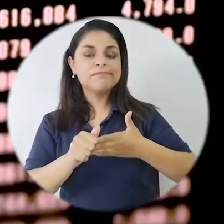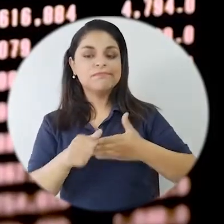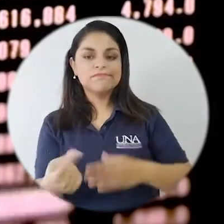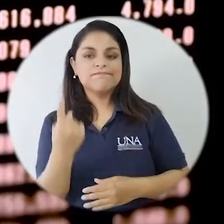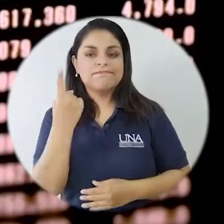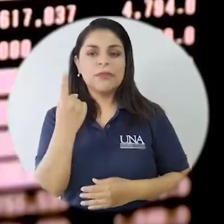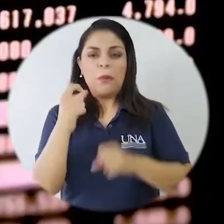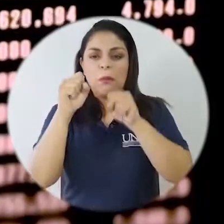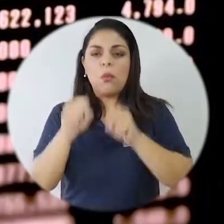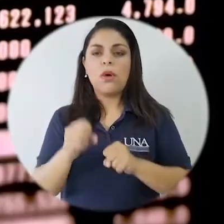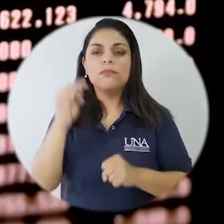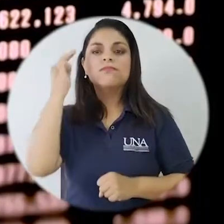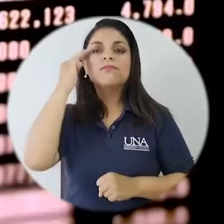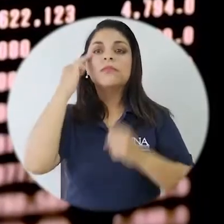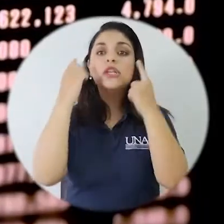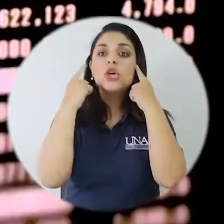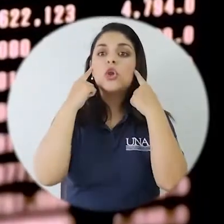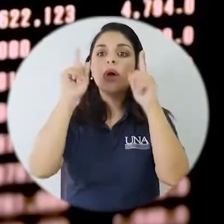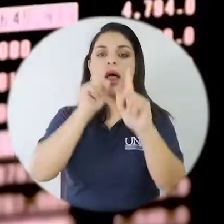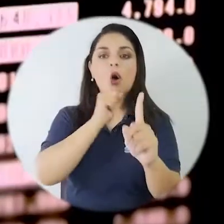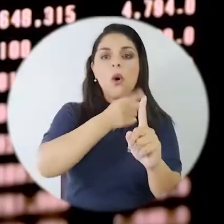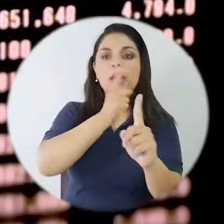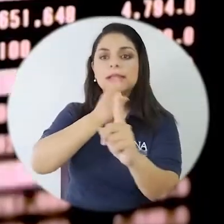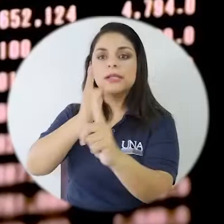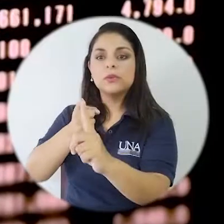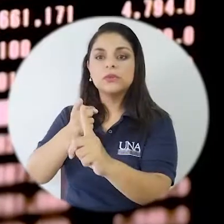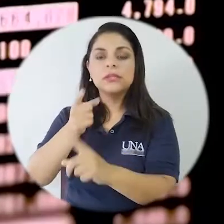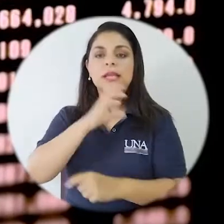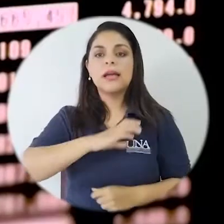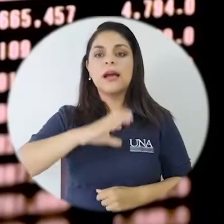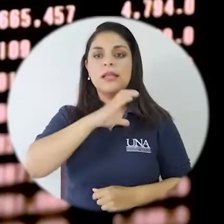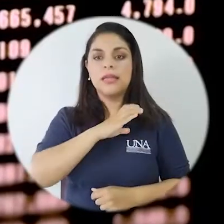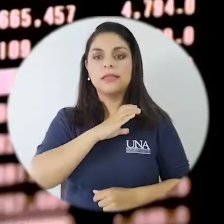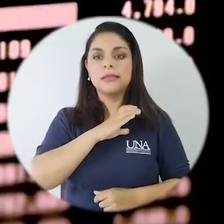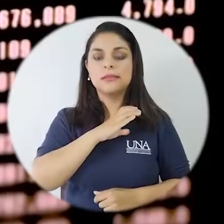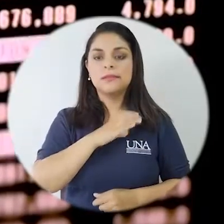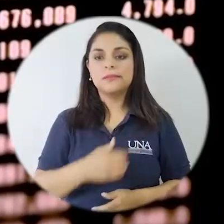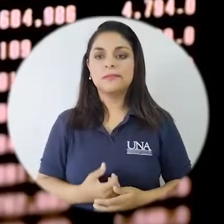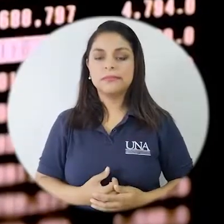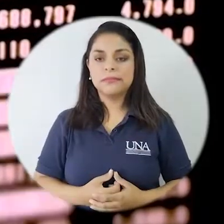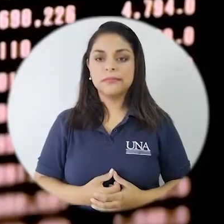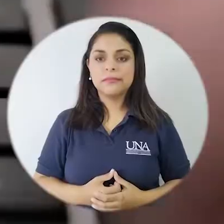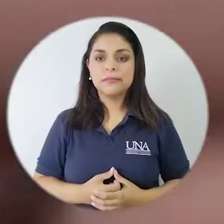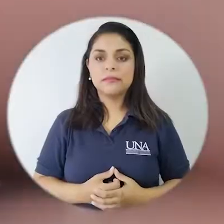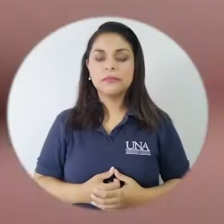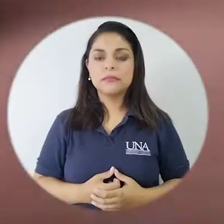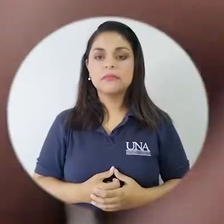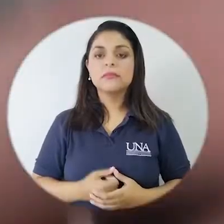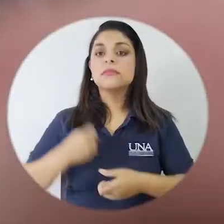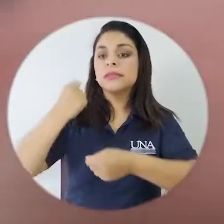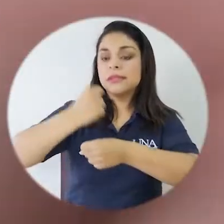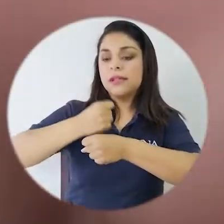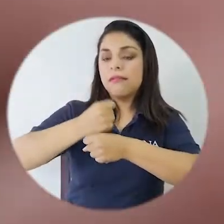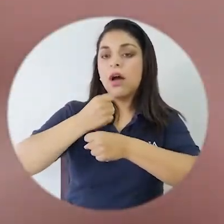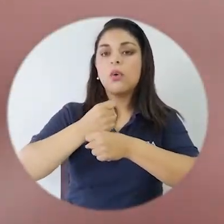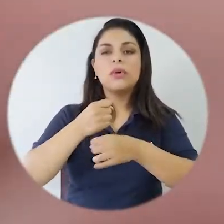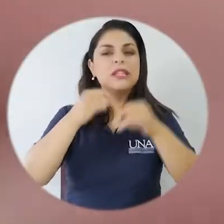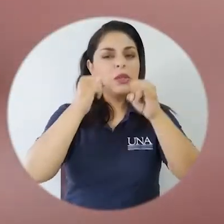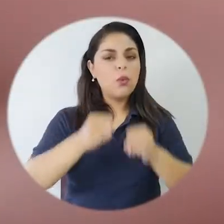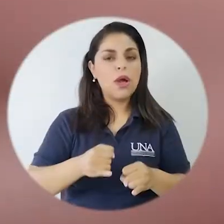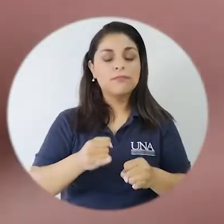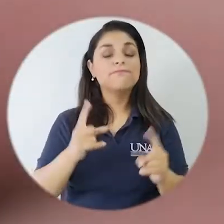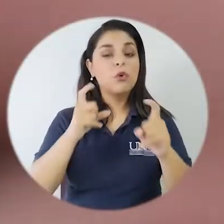equipo el que vaya gestionando, se pueda lograr los objetivos de calidad, pero en equipo. O sea, el